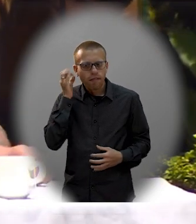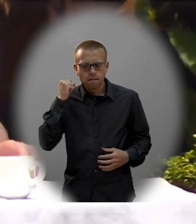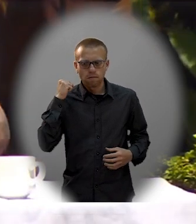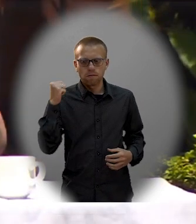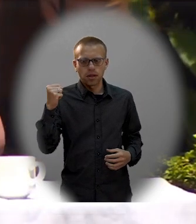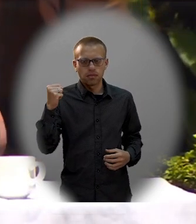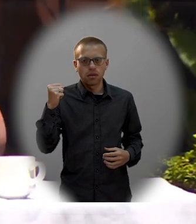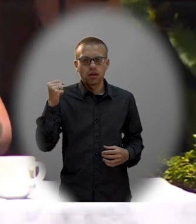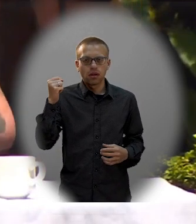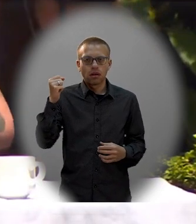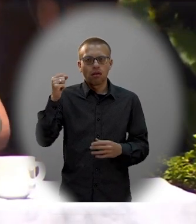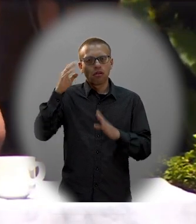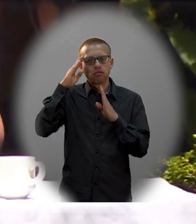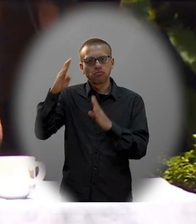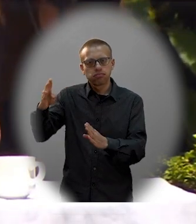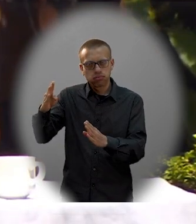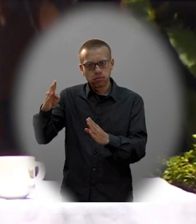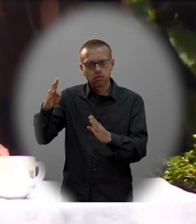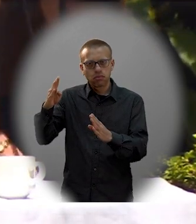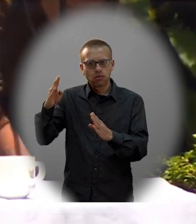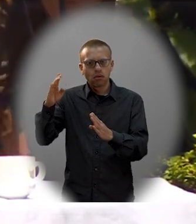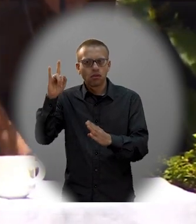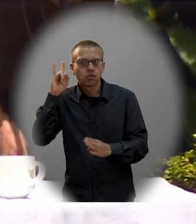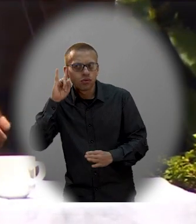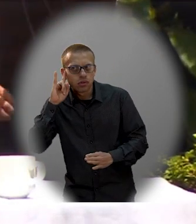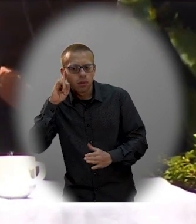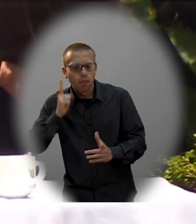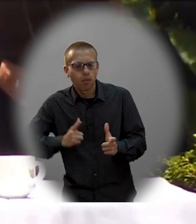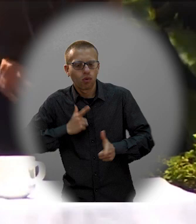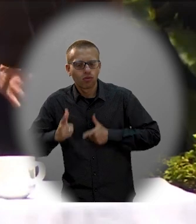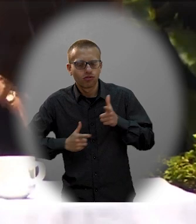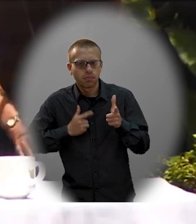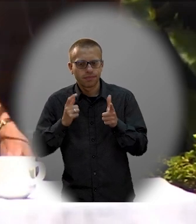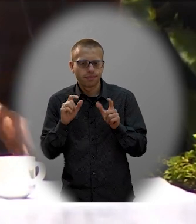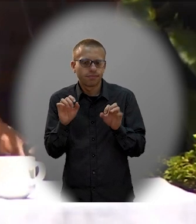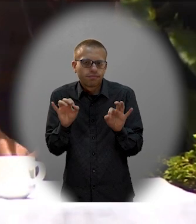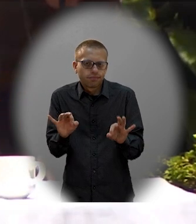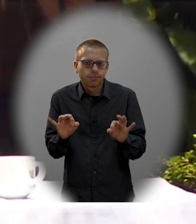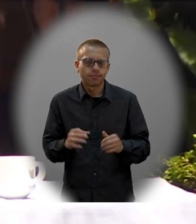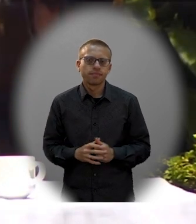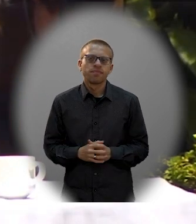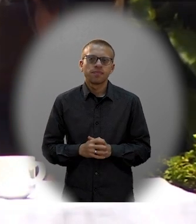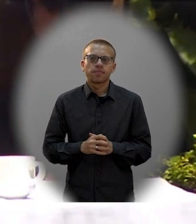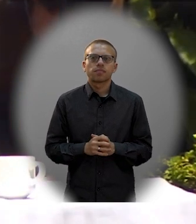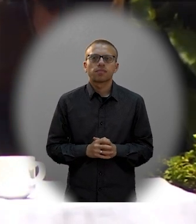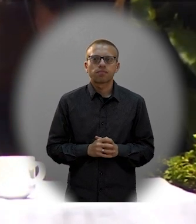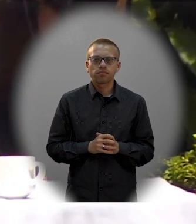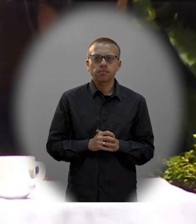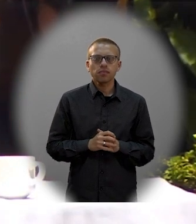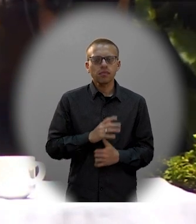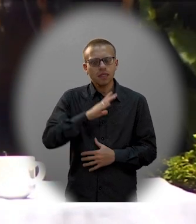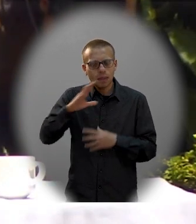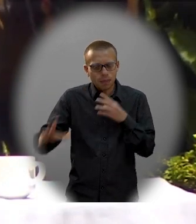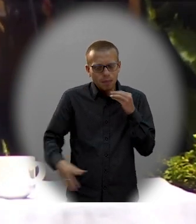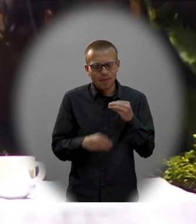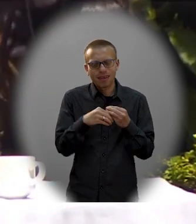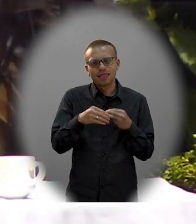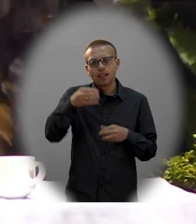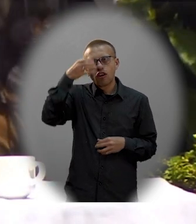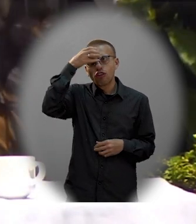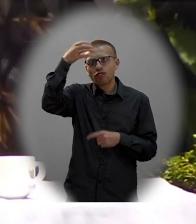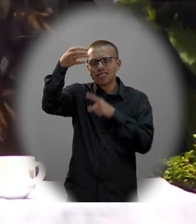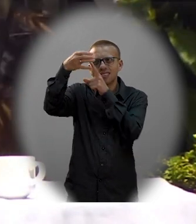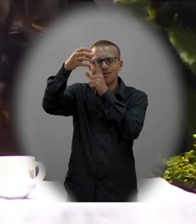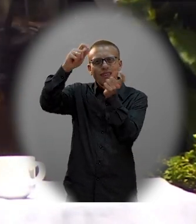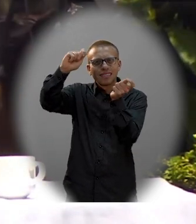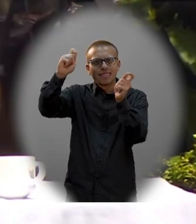quedamos en la escucha, sino que escuchamos y luchamos. Y finalmente, tiene que ver con reconceptualizar o